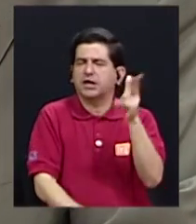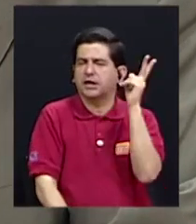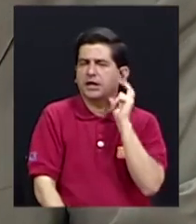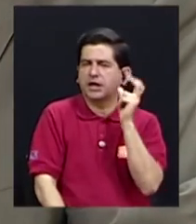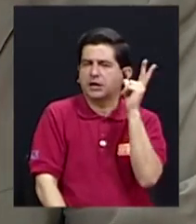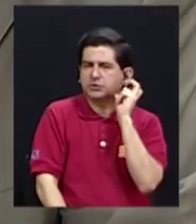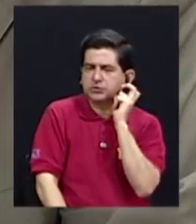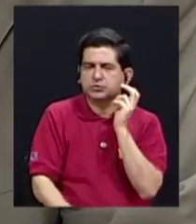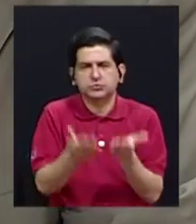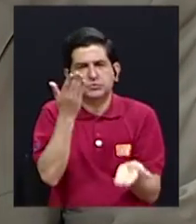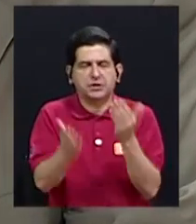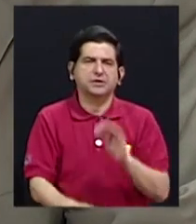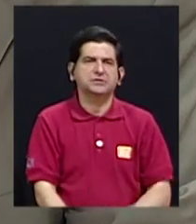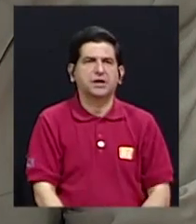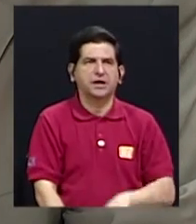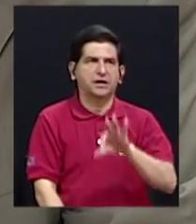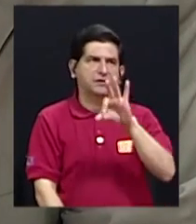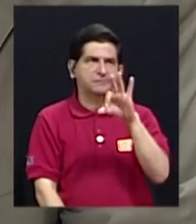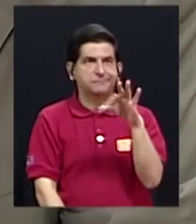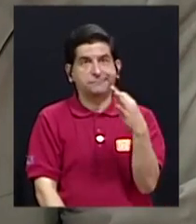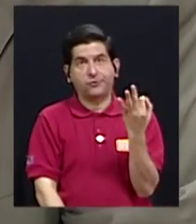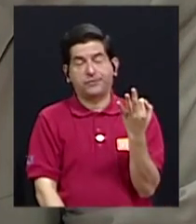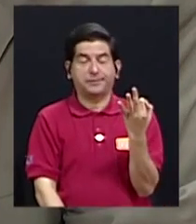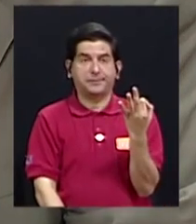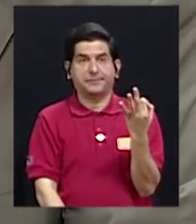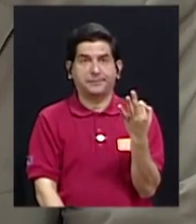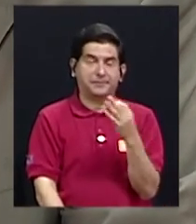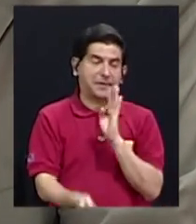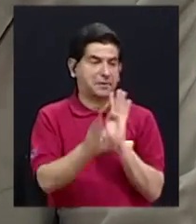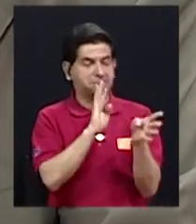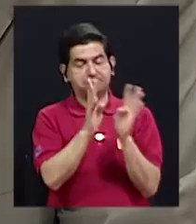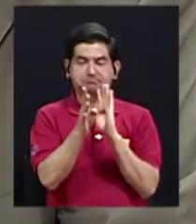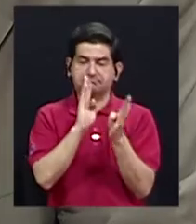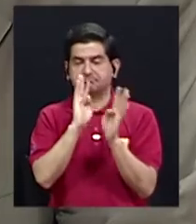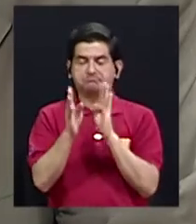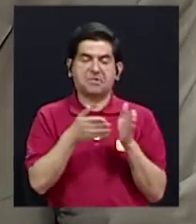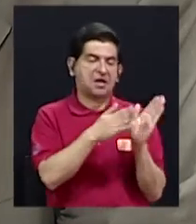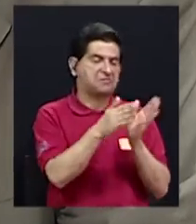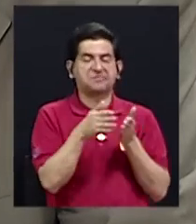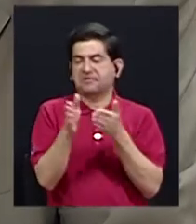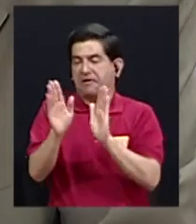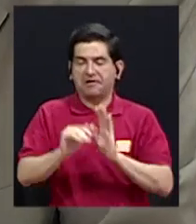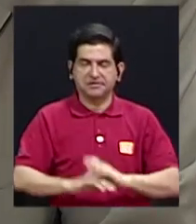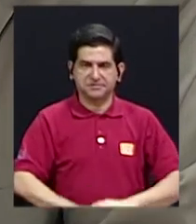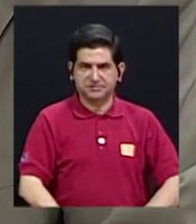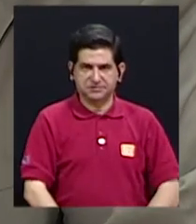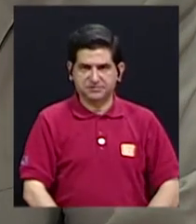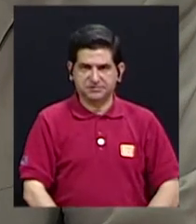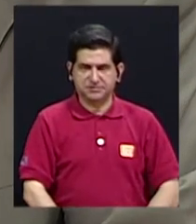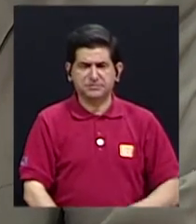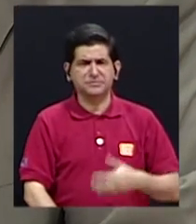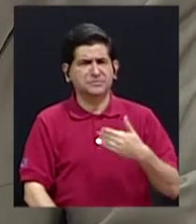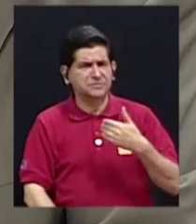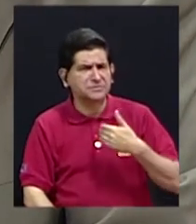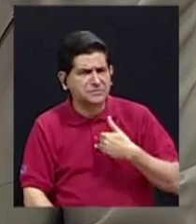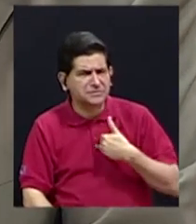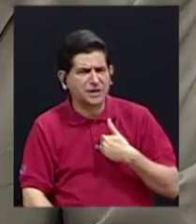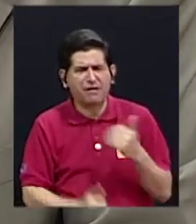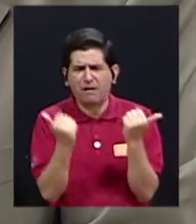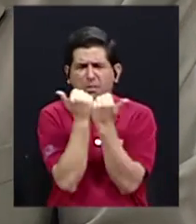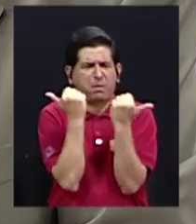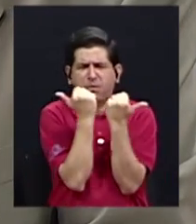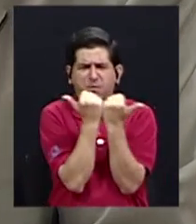digamos a modo en conversaciones en la calle y demás que tenían que estaban